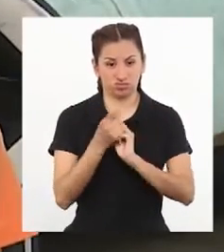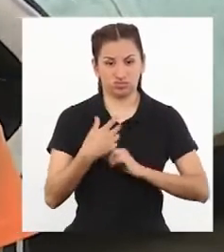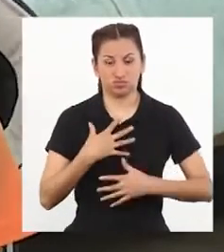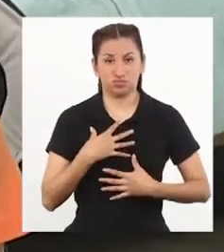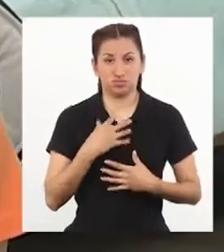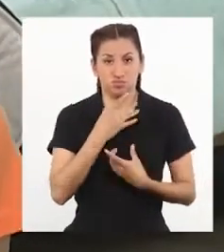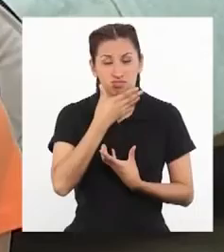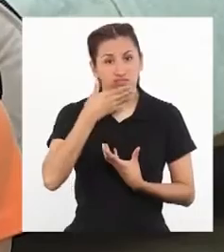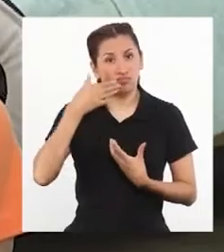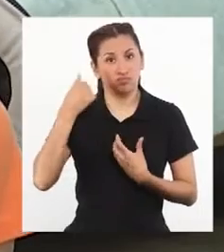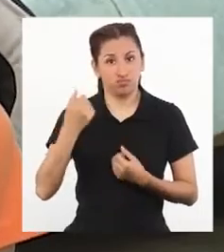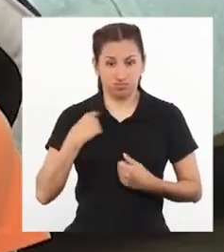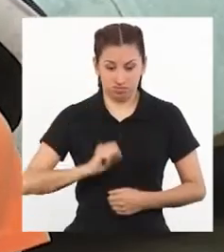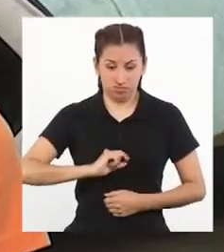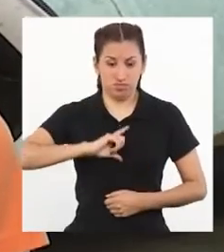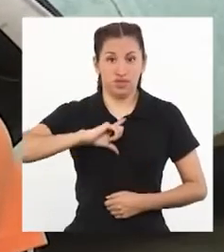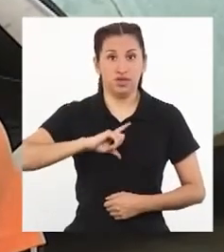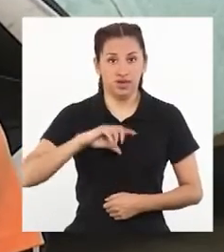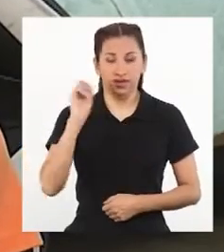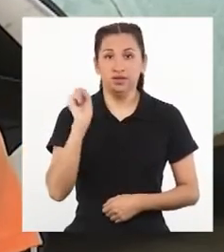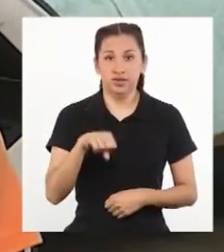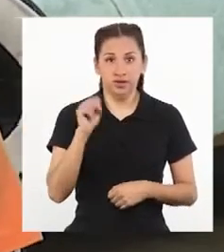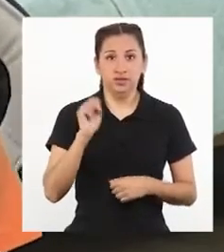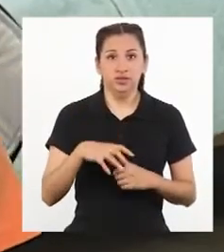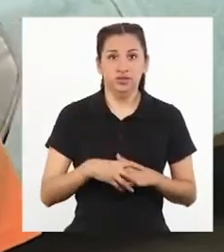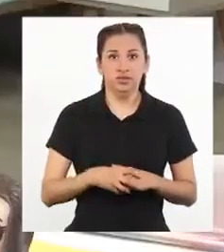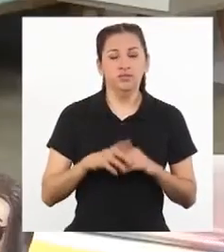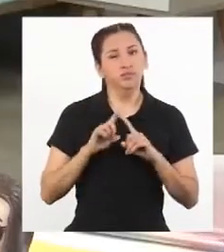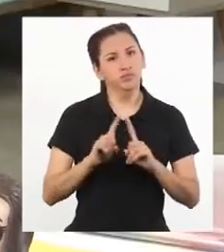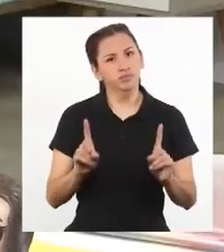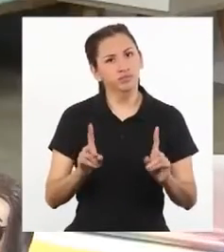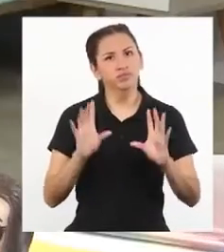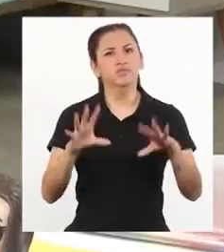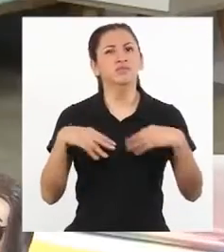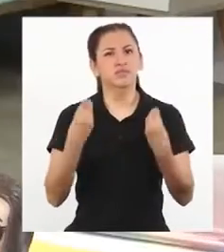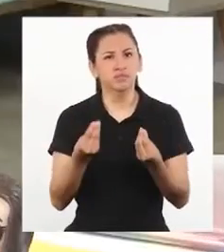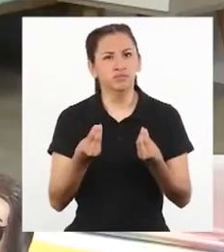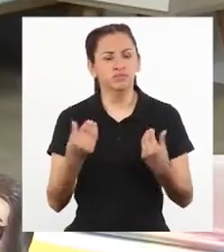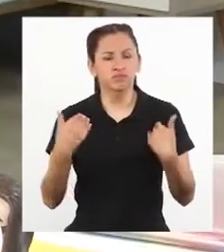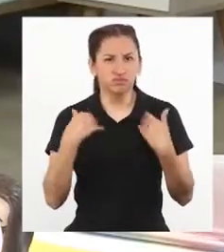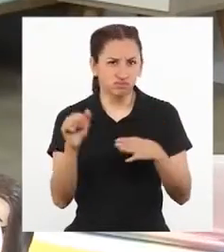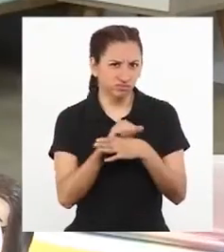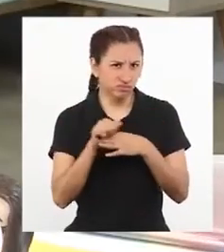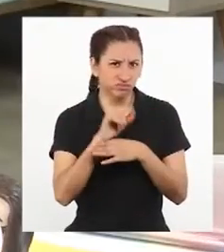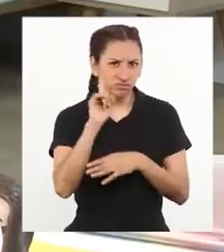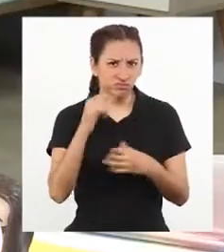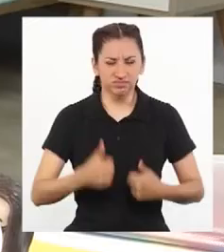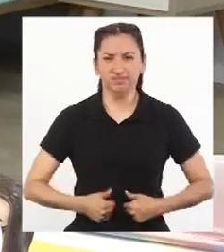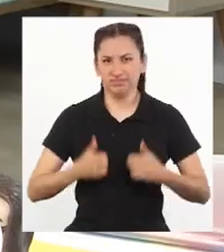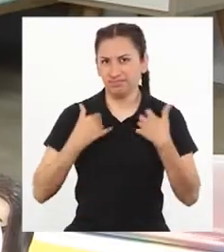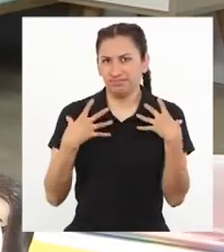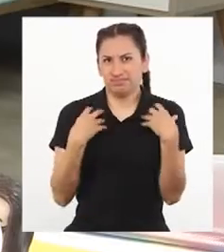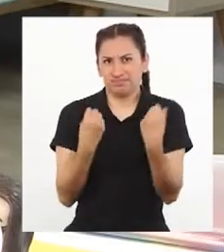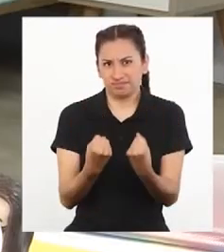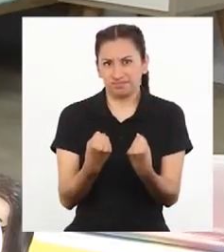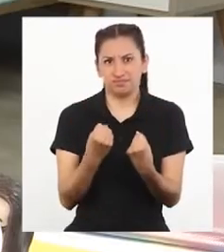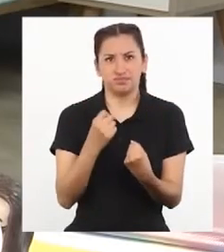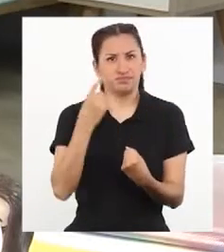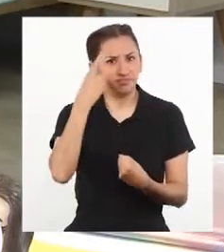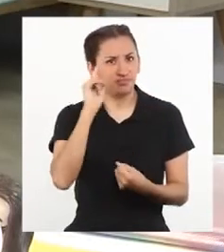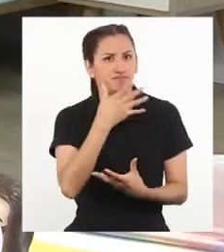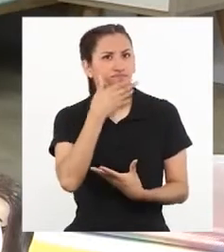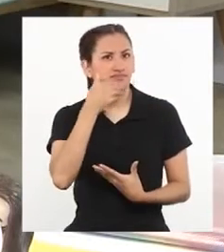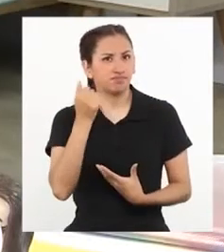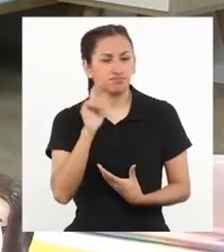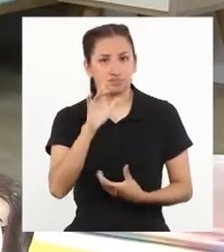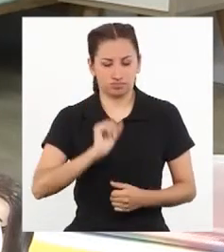a mejorar mi autoestima? Evidentemente. Pero, ¿por qué debemos practicar un estilo de vida saludable